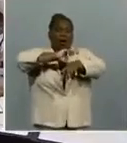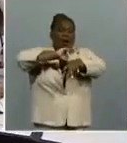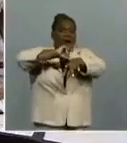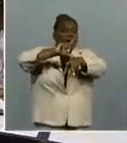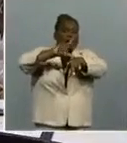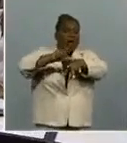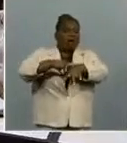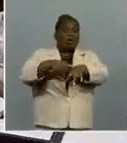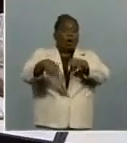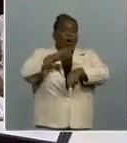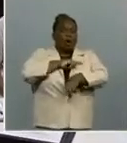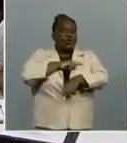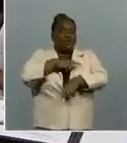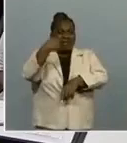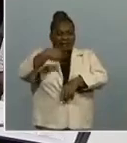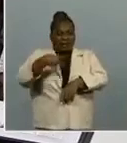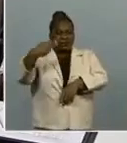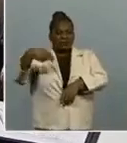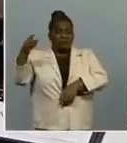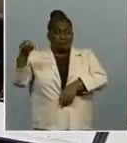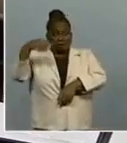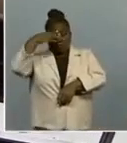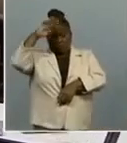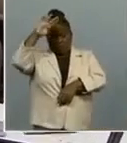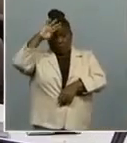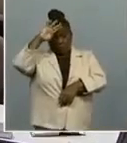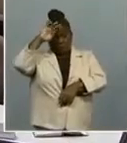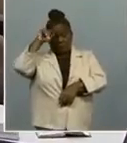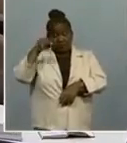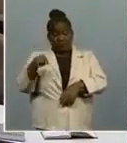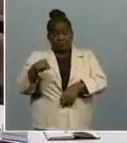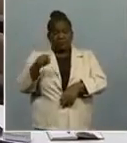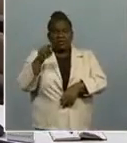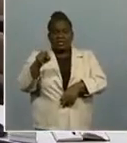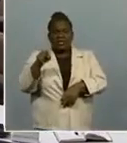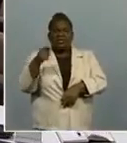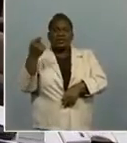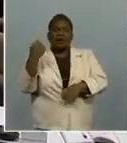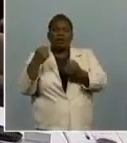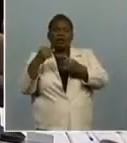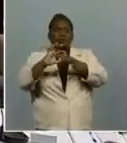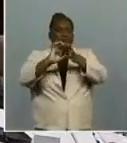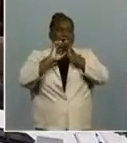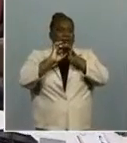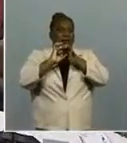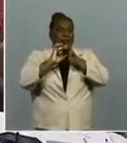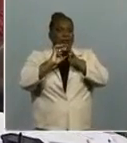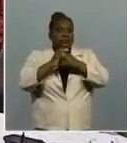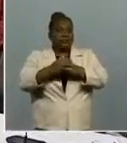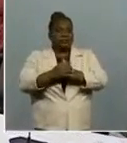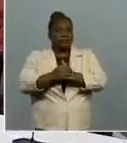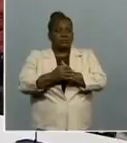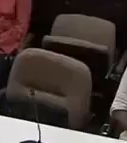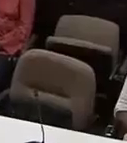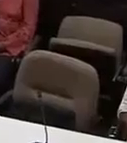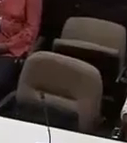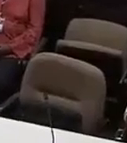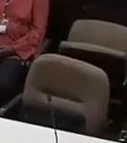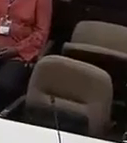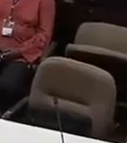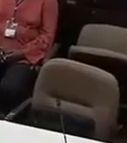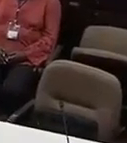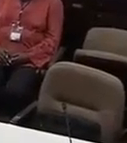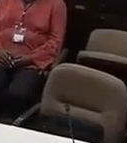humanos de un pueblo y constituye por sus efectos un crimen de lesa humanidad esta transgresión